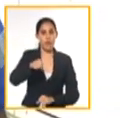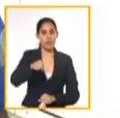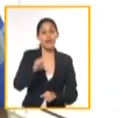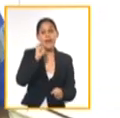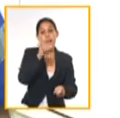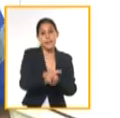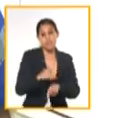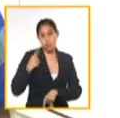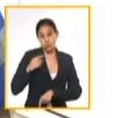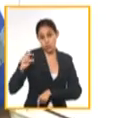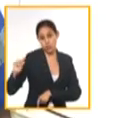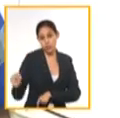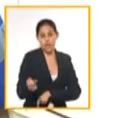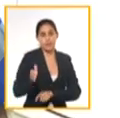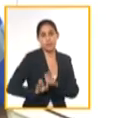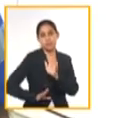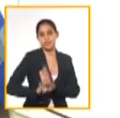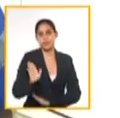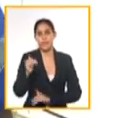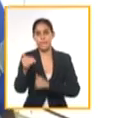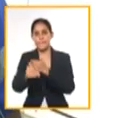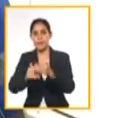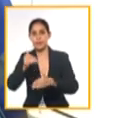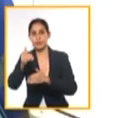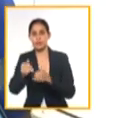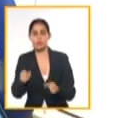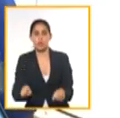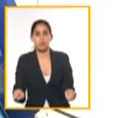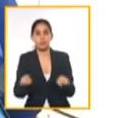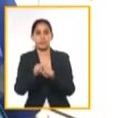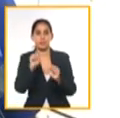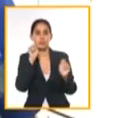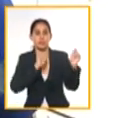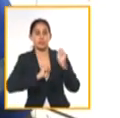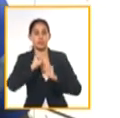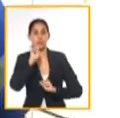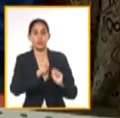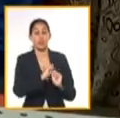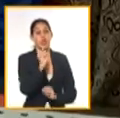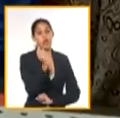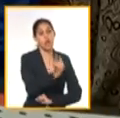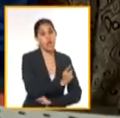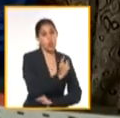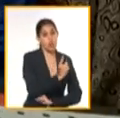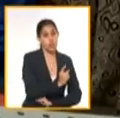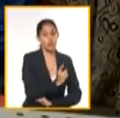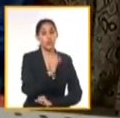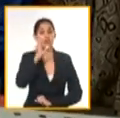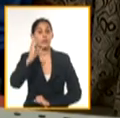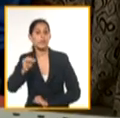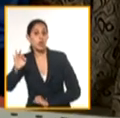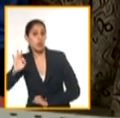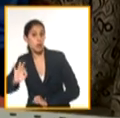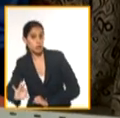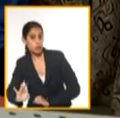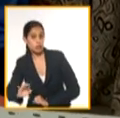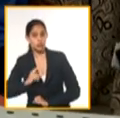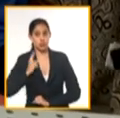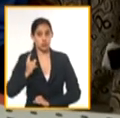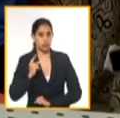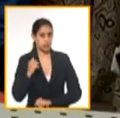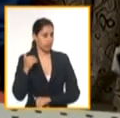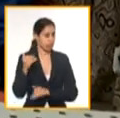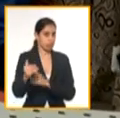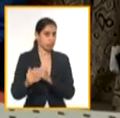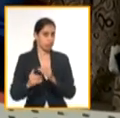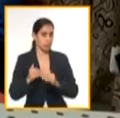momento comenzamos ya con todo el proceso de preparación de arranque de la primera unidad que va a entrar en operación, que es la unidad número 8. Estamos ahora en el proceso